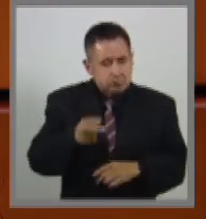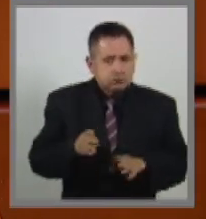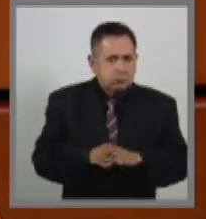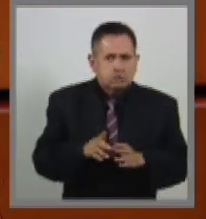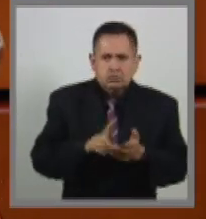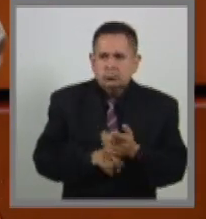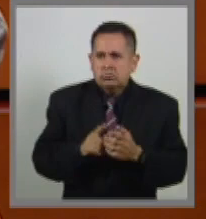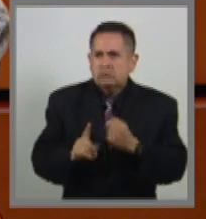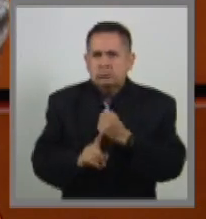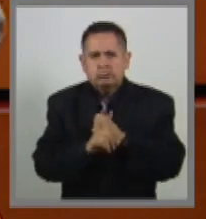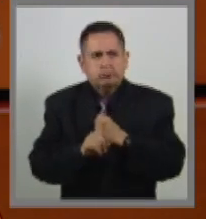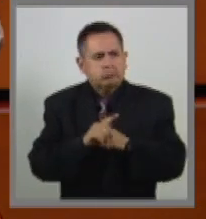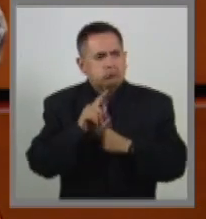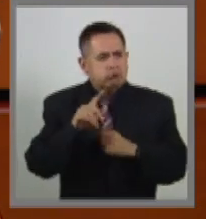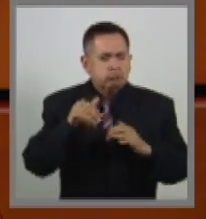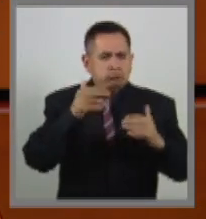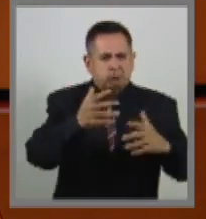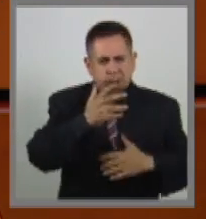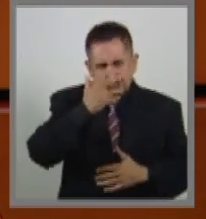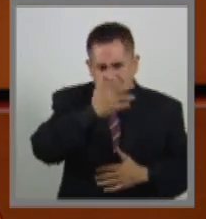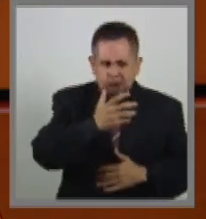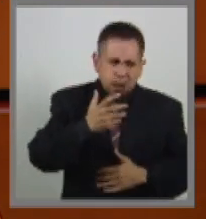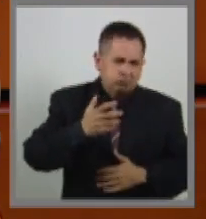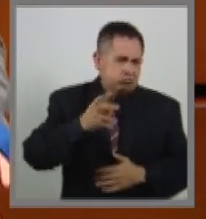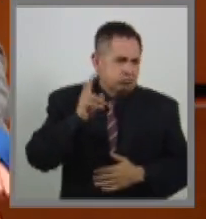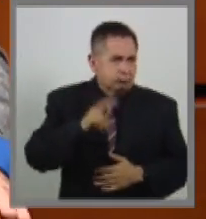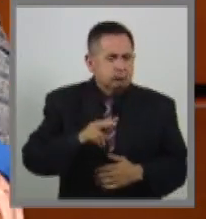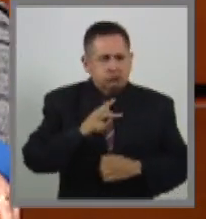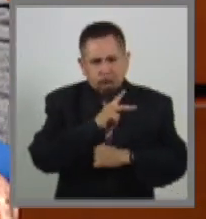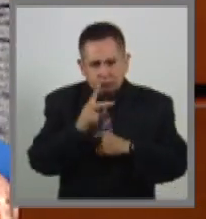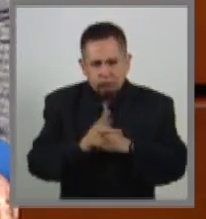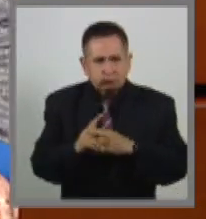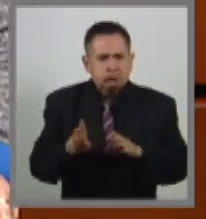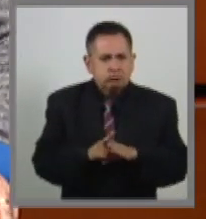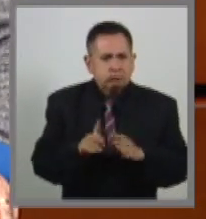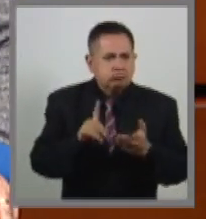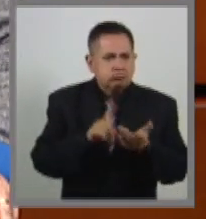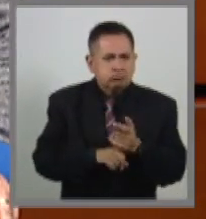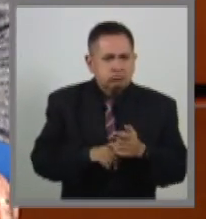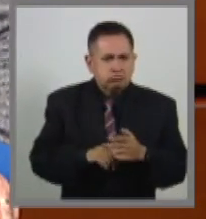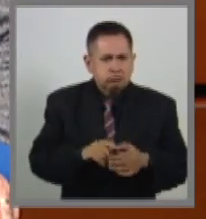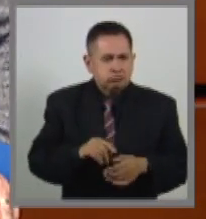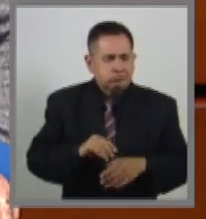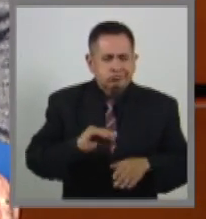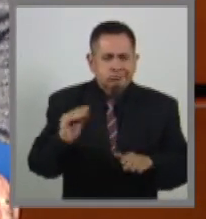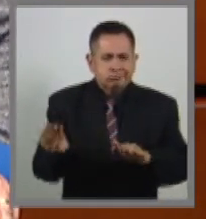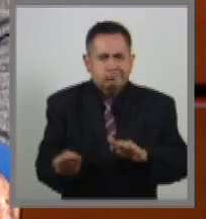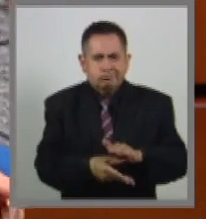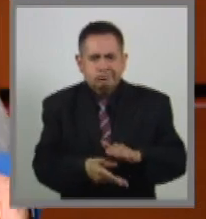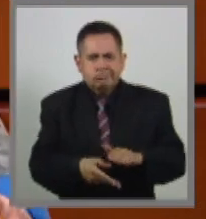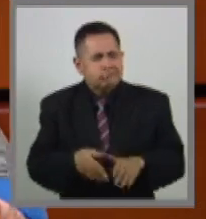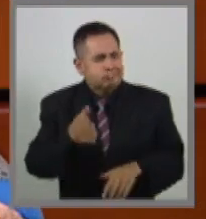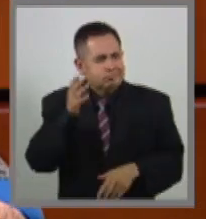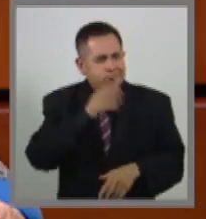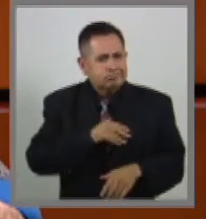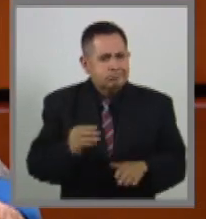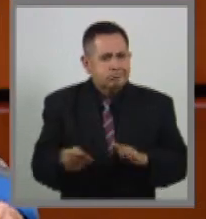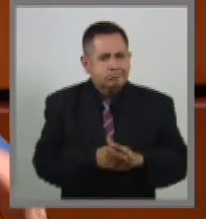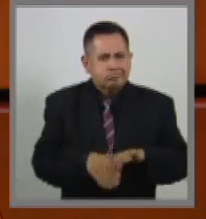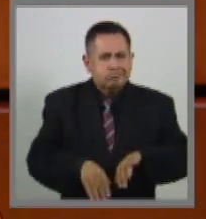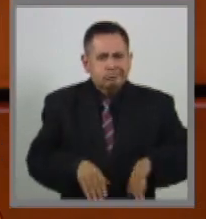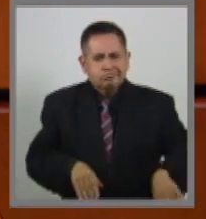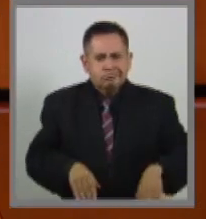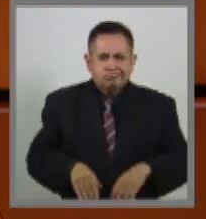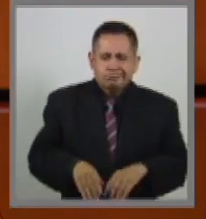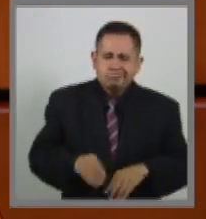los problemas serios, reales de la nación, los meten abajo del escaño, los hacen a un